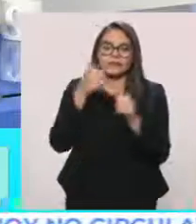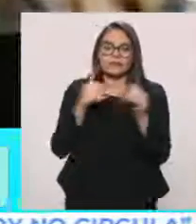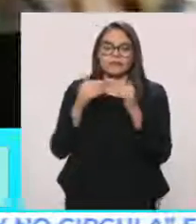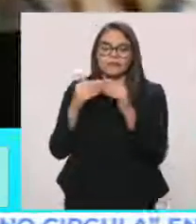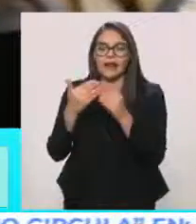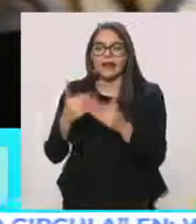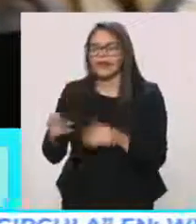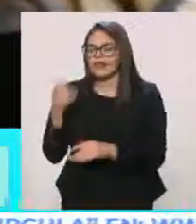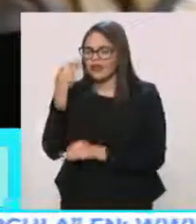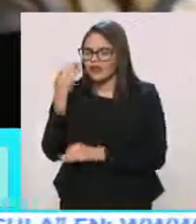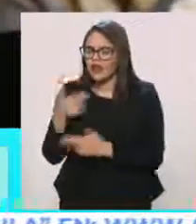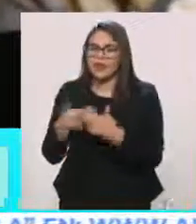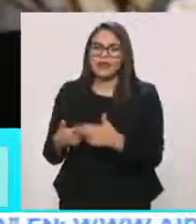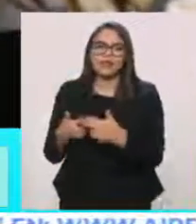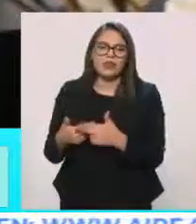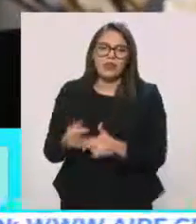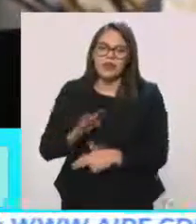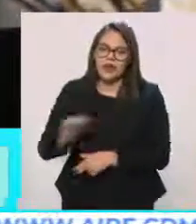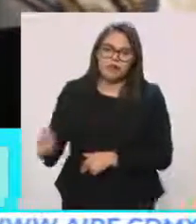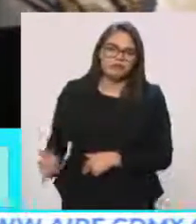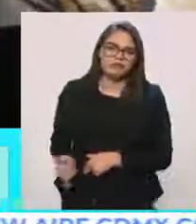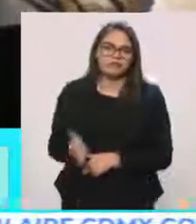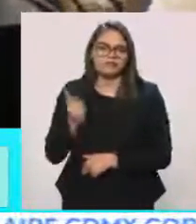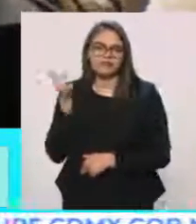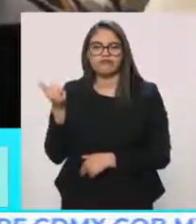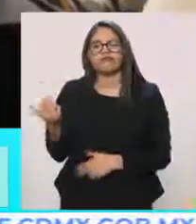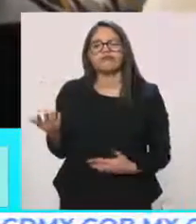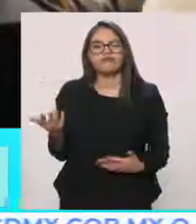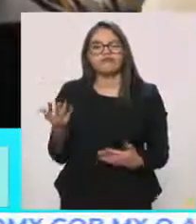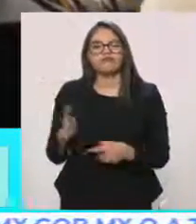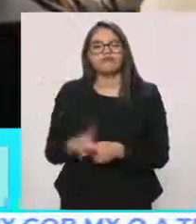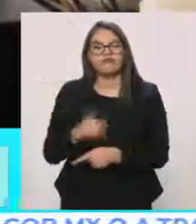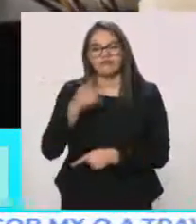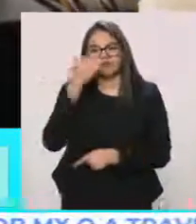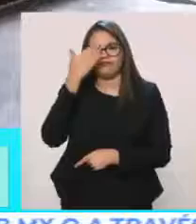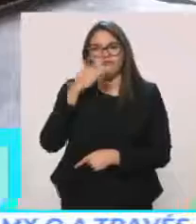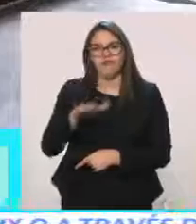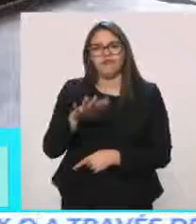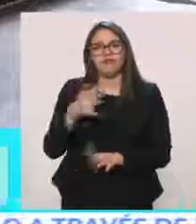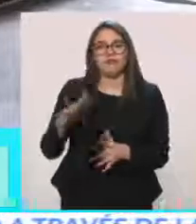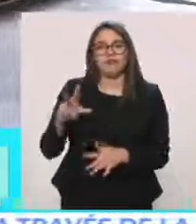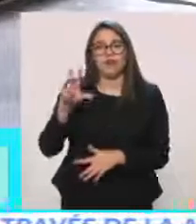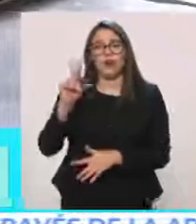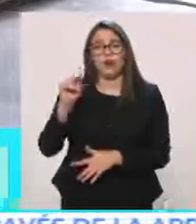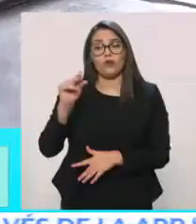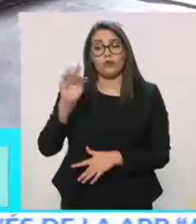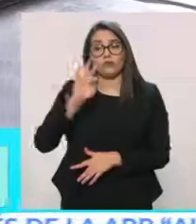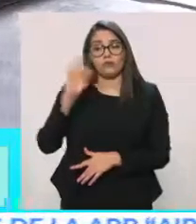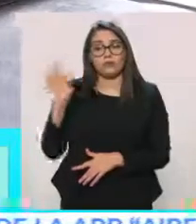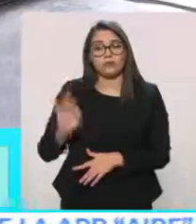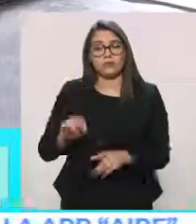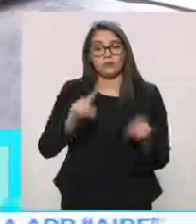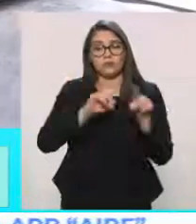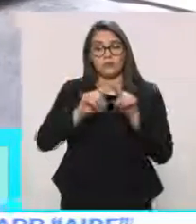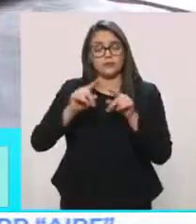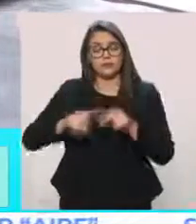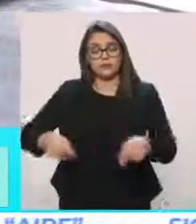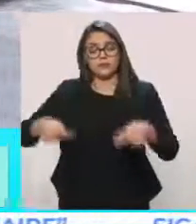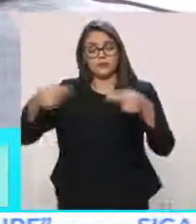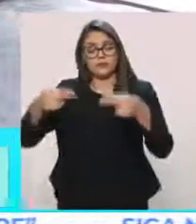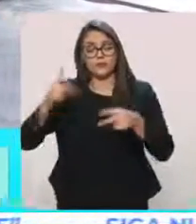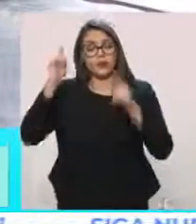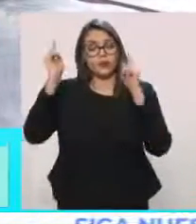quedarse en casa y con más del 80% de los negocios del comercio, los servicios y el turismo